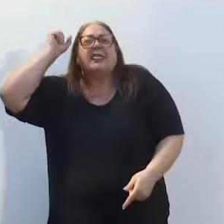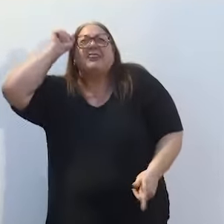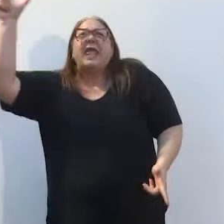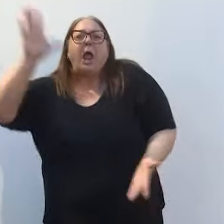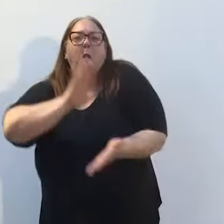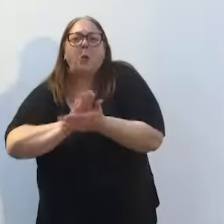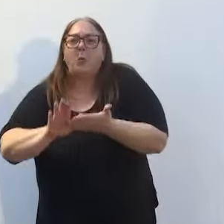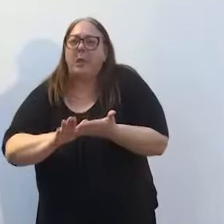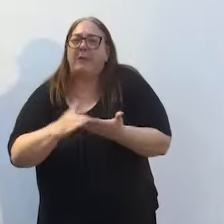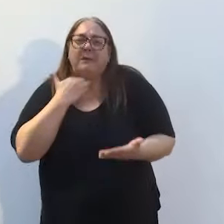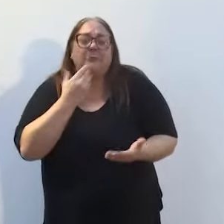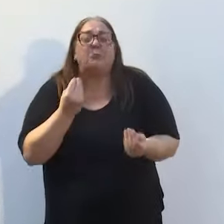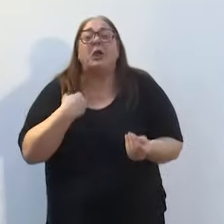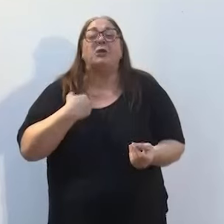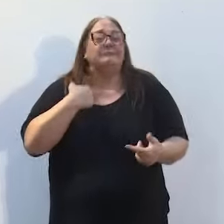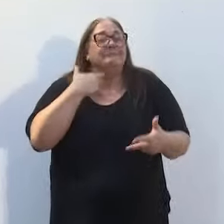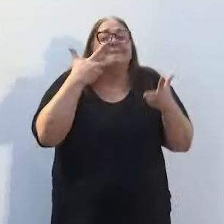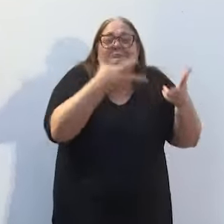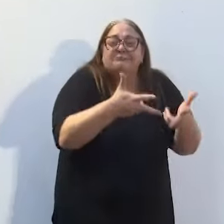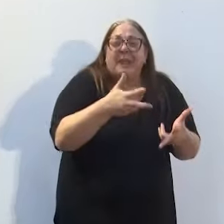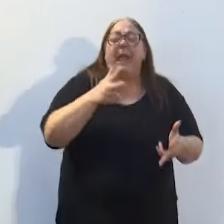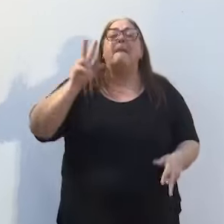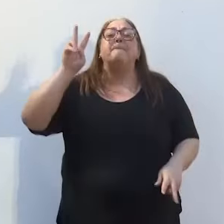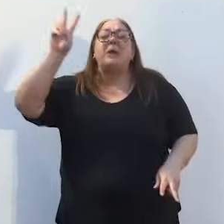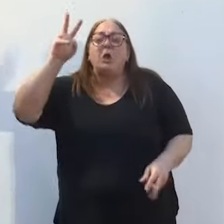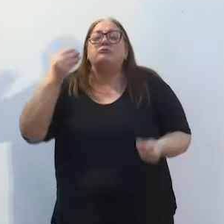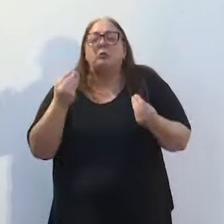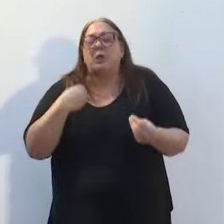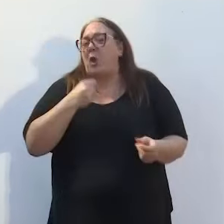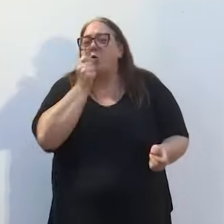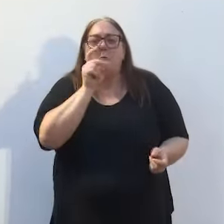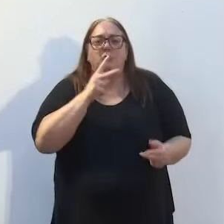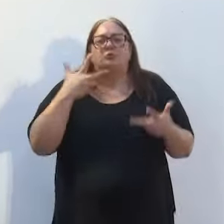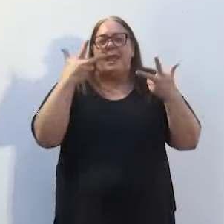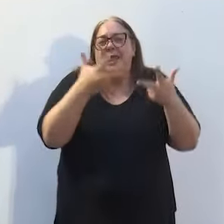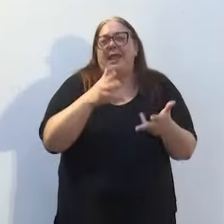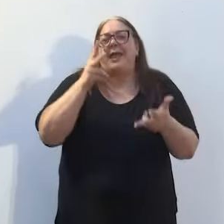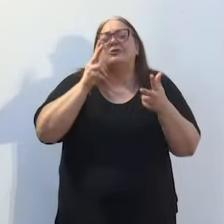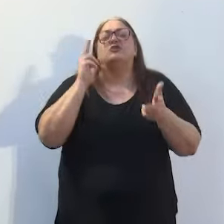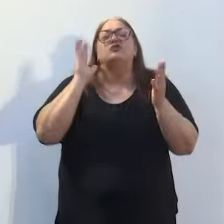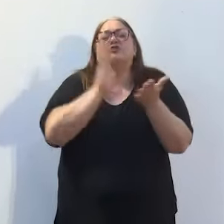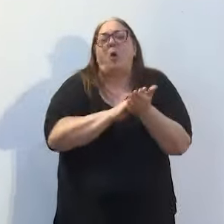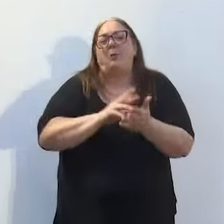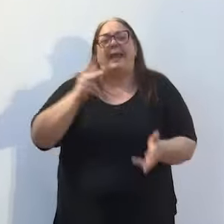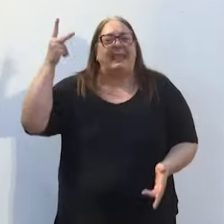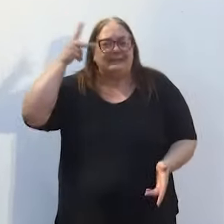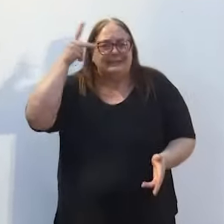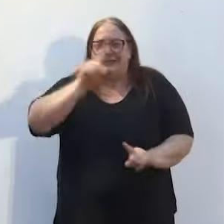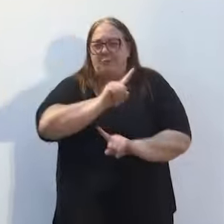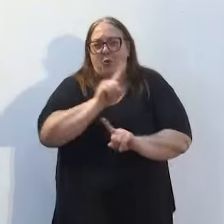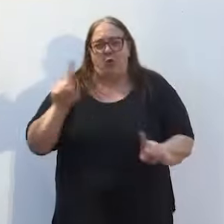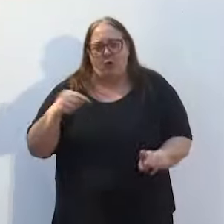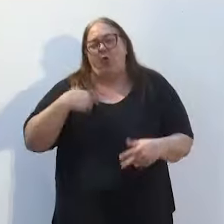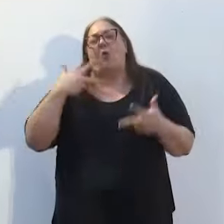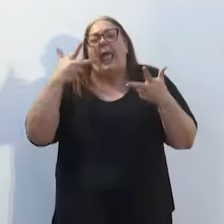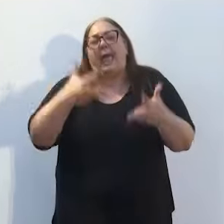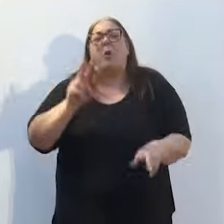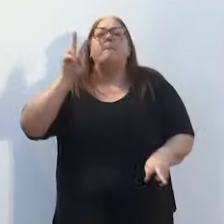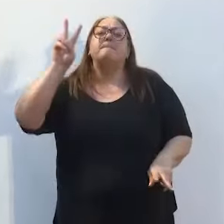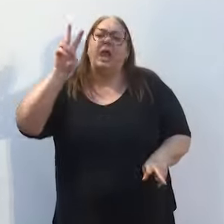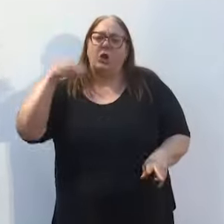hablo de peronismo porque no me gusta hablar de kissnerismo hablo de peronismo eso es mi